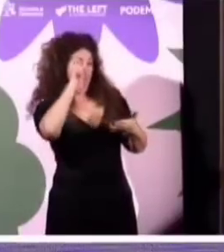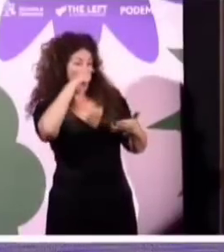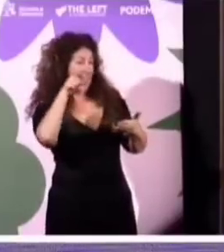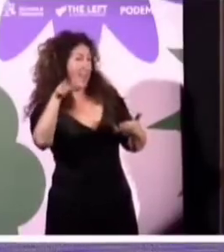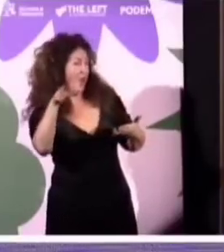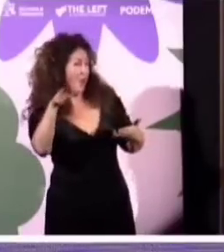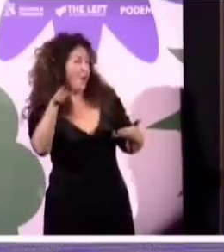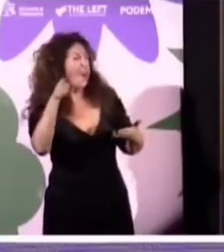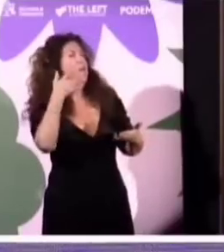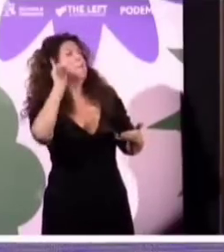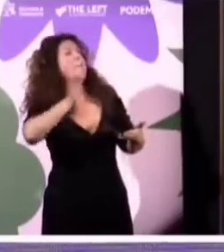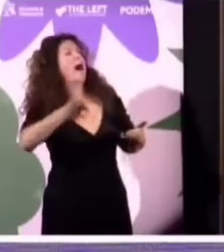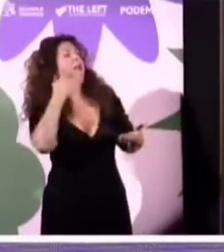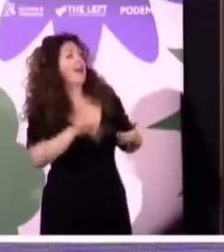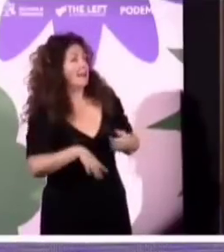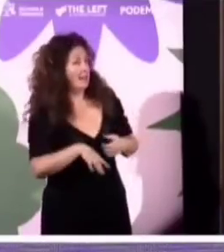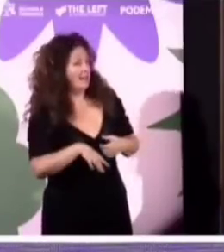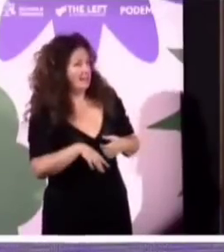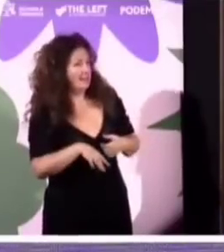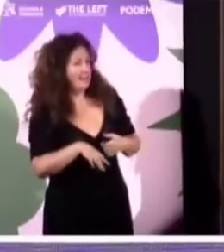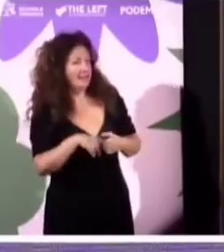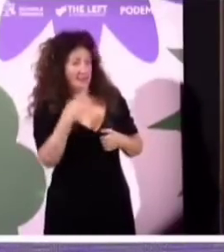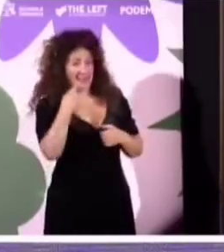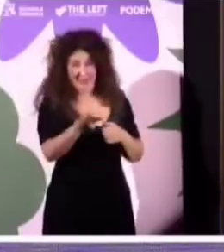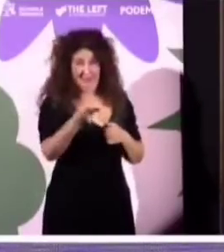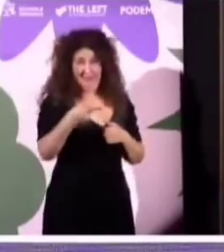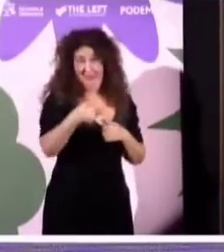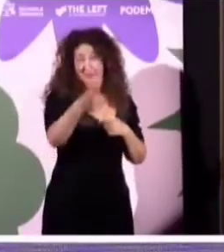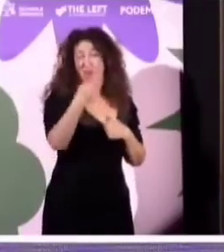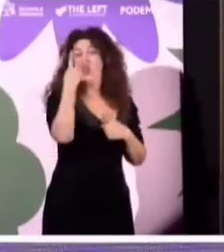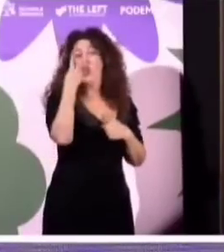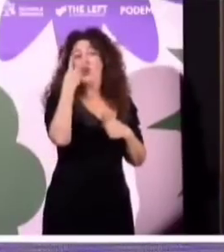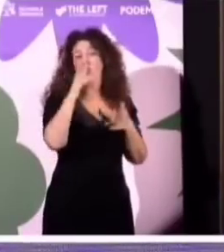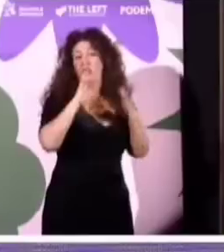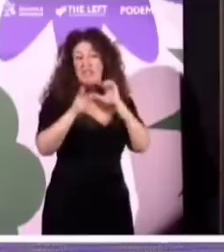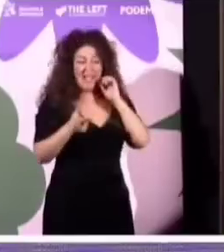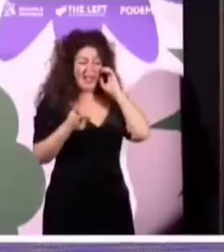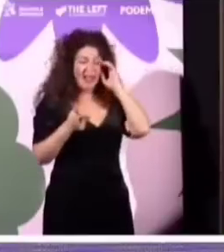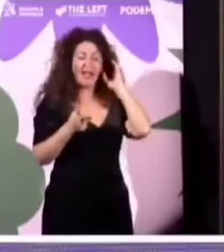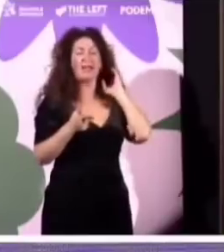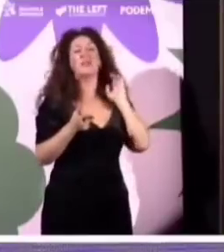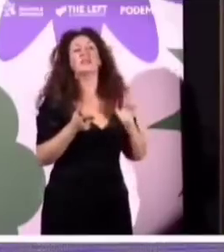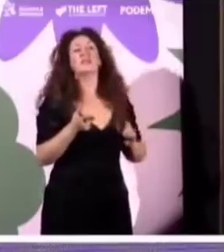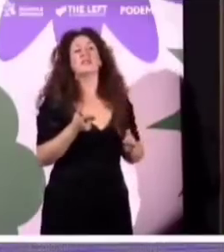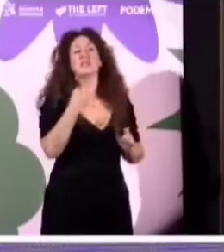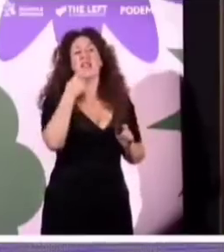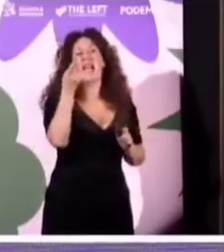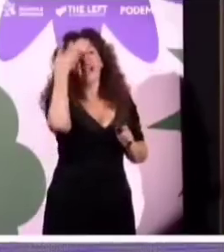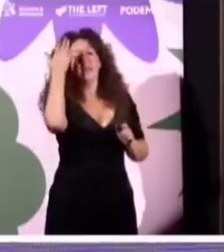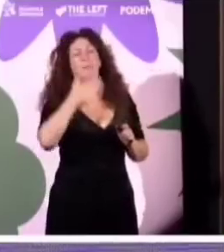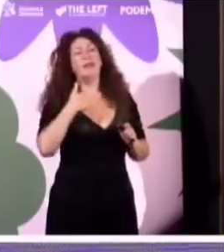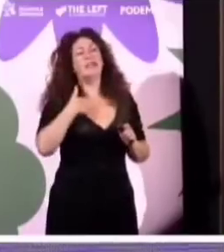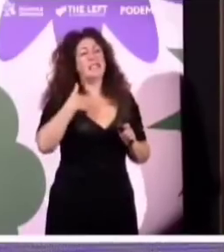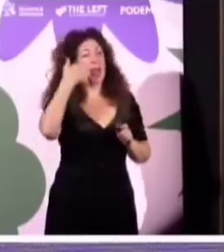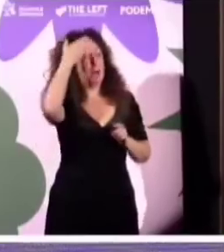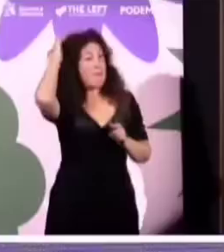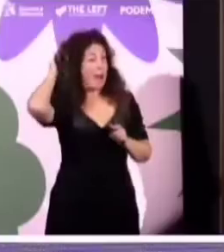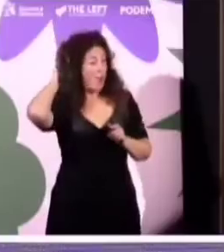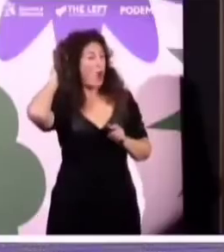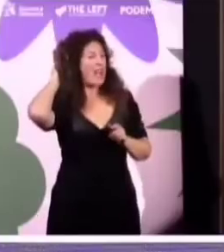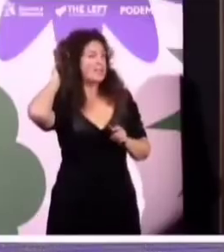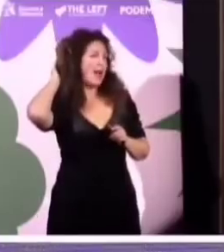manda. Nos duraron dos telediarios los intentos de Pablo Casado de ganarle su